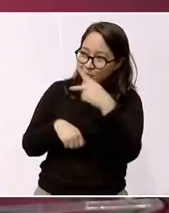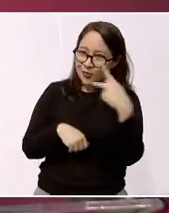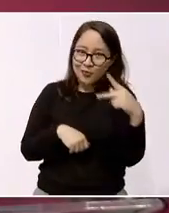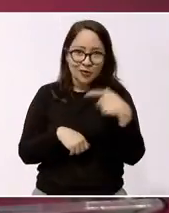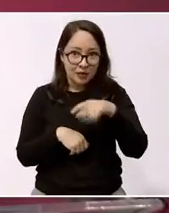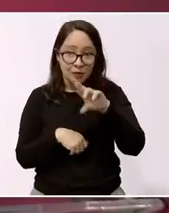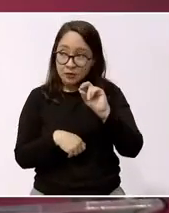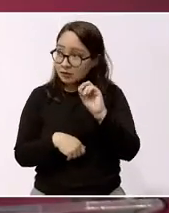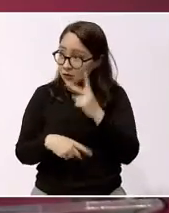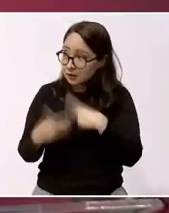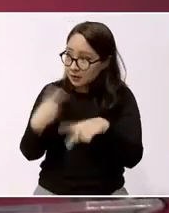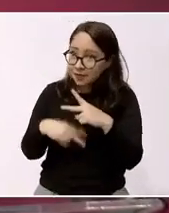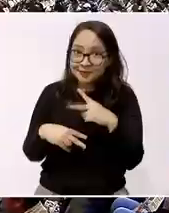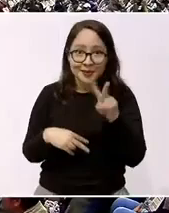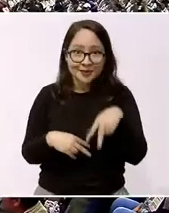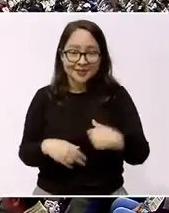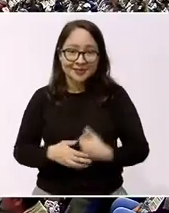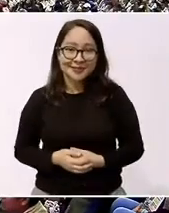sí están, ¿verdad?